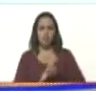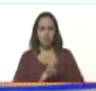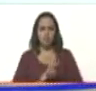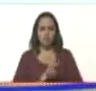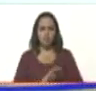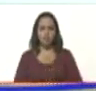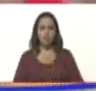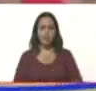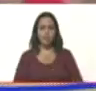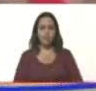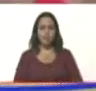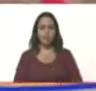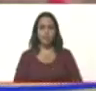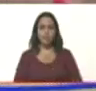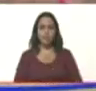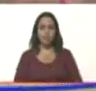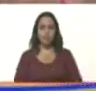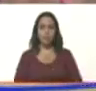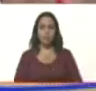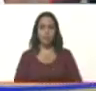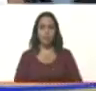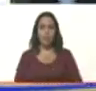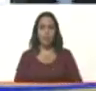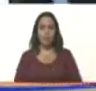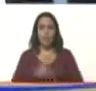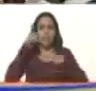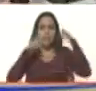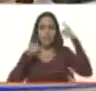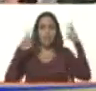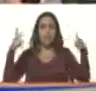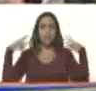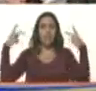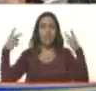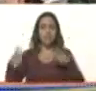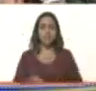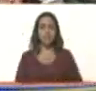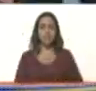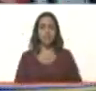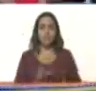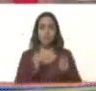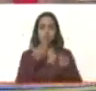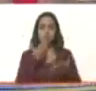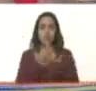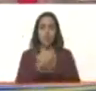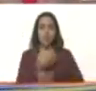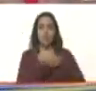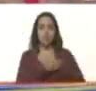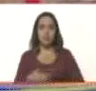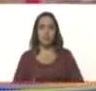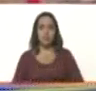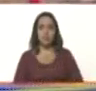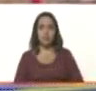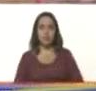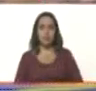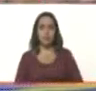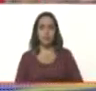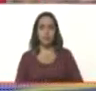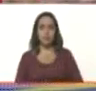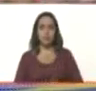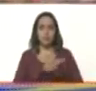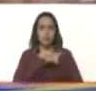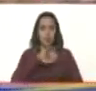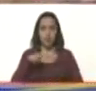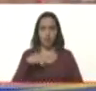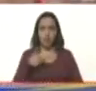lanzas siempre. Bueno, ¡Chávez vive! Muchas gracias, compañero presidente. Y